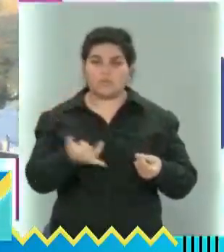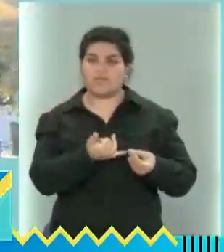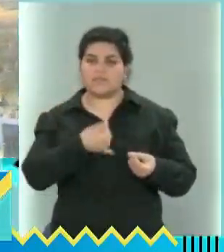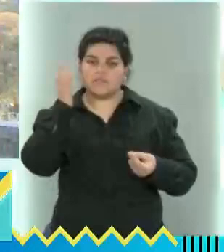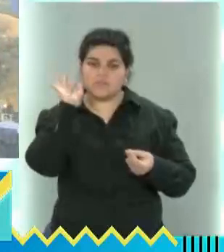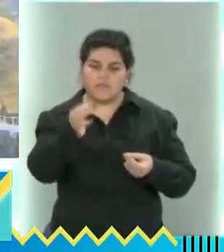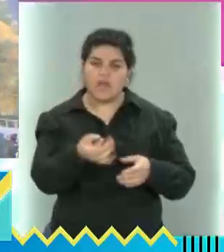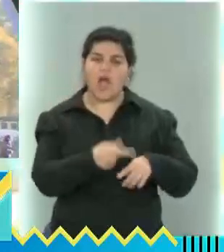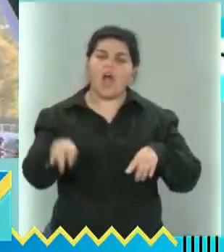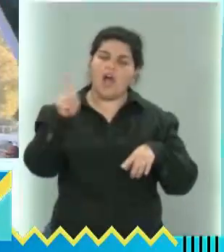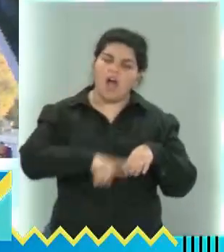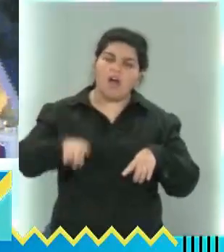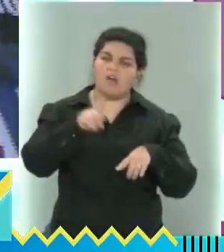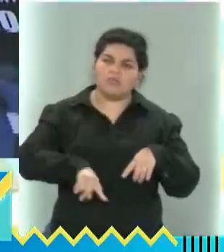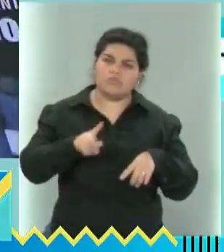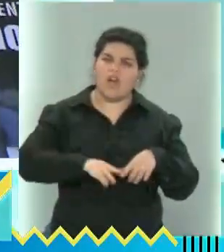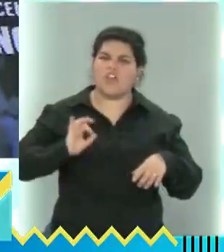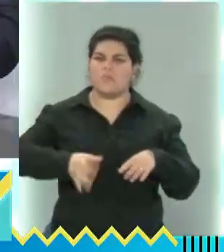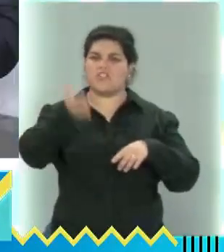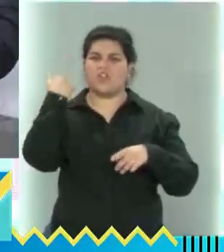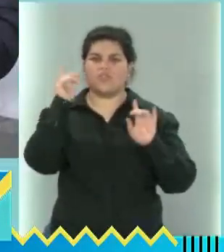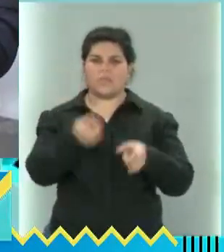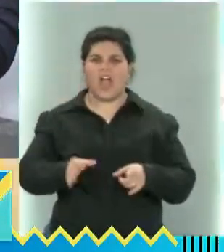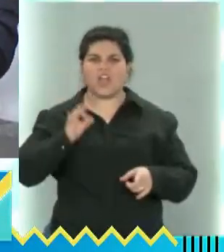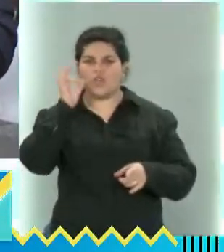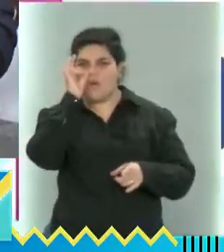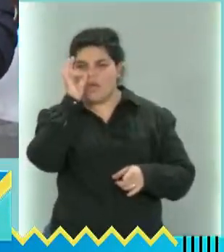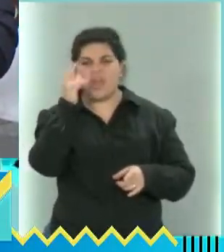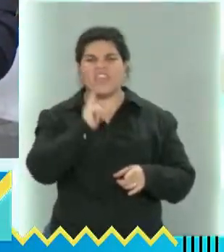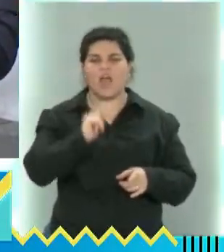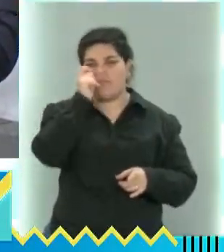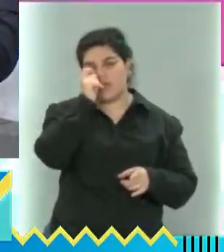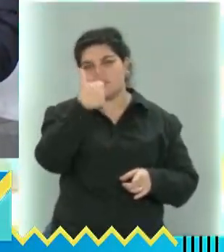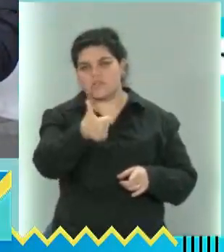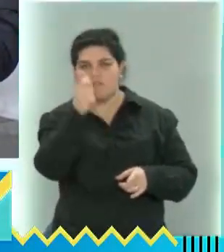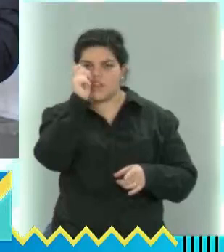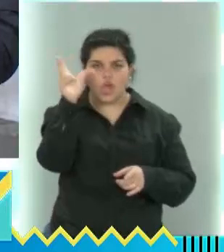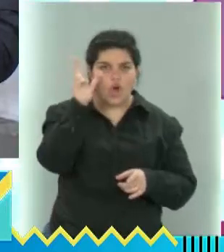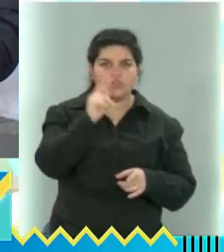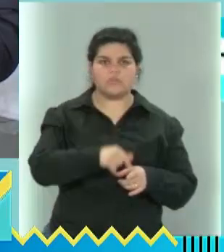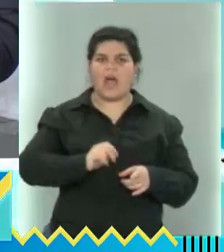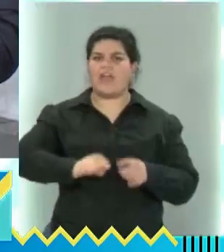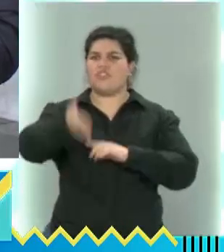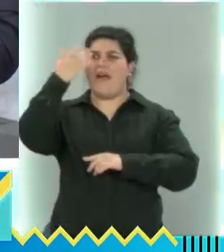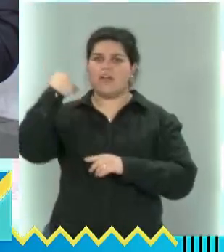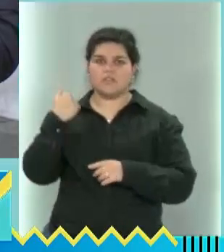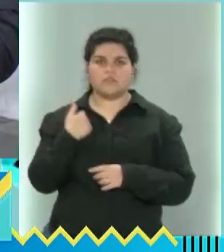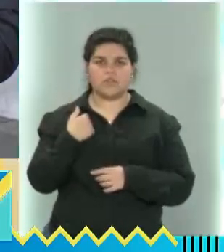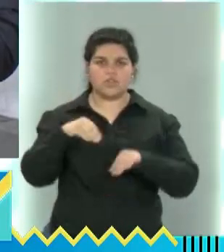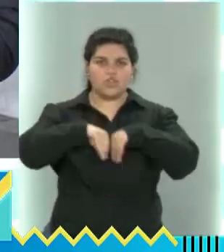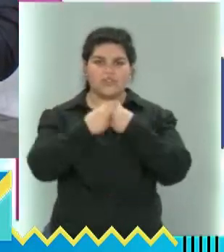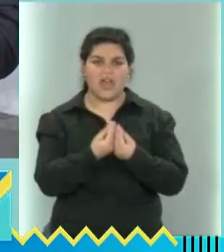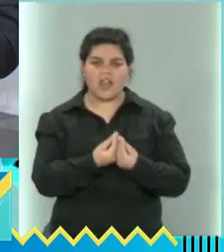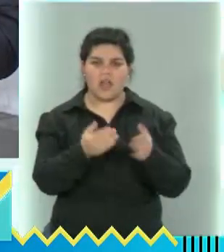repite año a año. El año pasado también fueron 20 días, 28 días, el otro año anterior también. En estos 4 o 5 años llevamos casi 100 días de